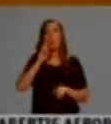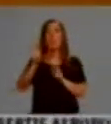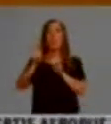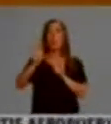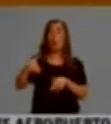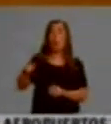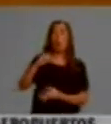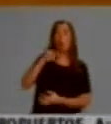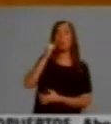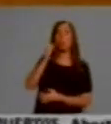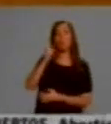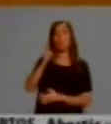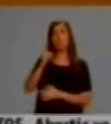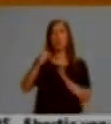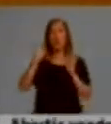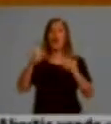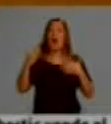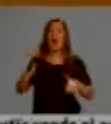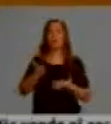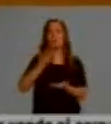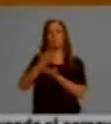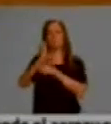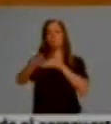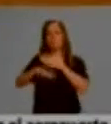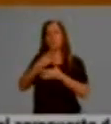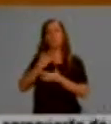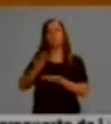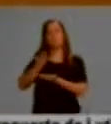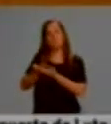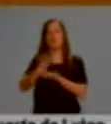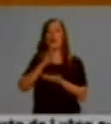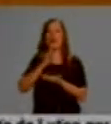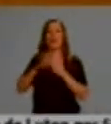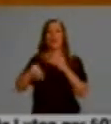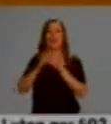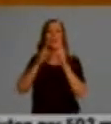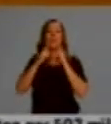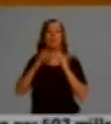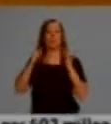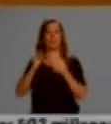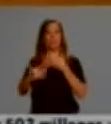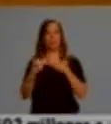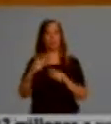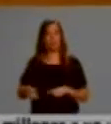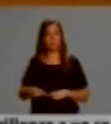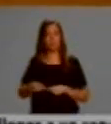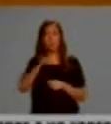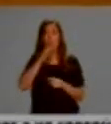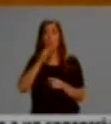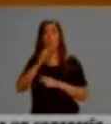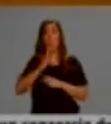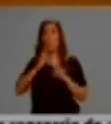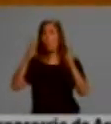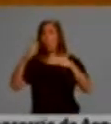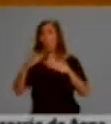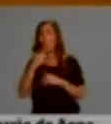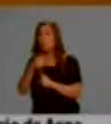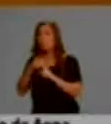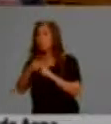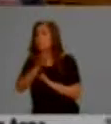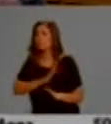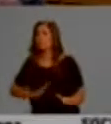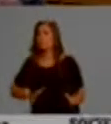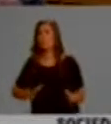novedades de última hora, a pesar de una enmienda nuestra en la ley de transparencia, todavía en este sentido no hay ninguna respuesta